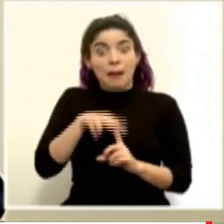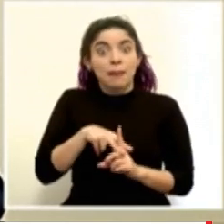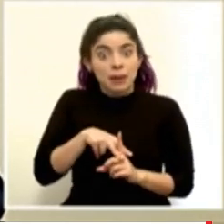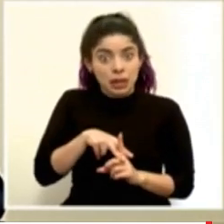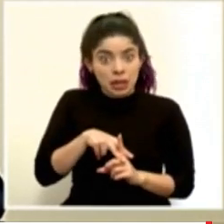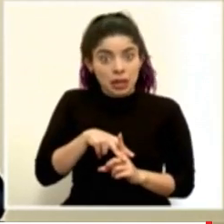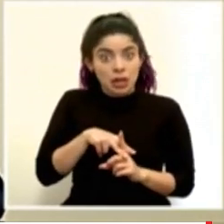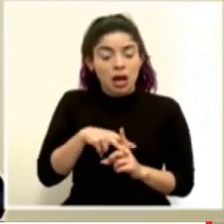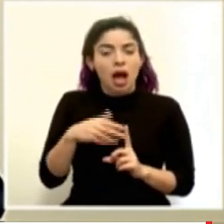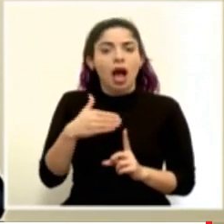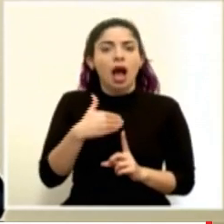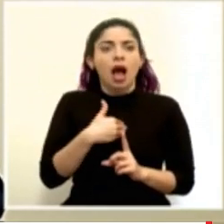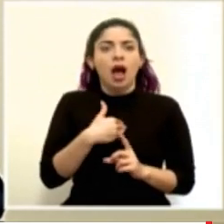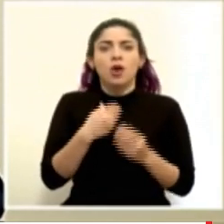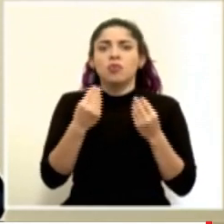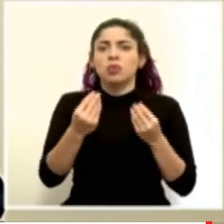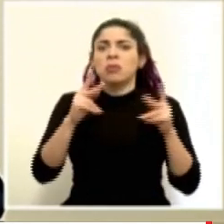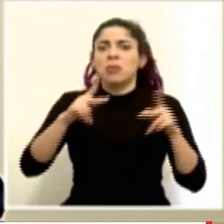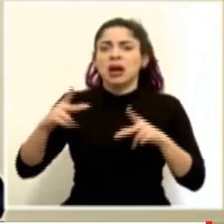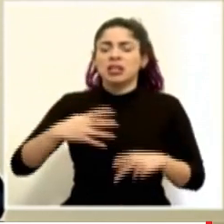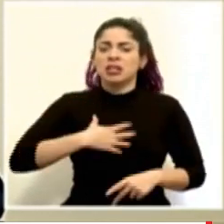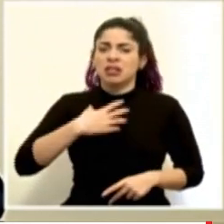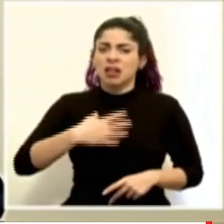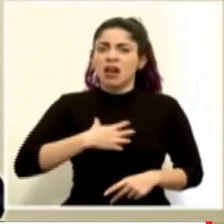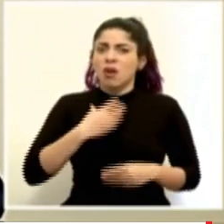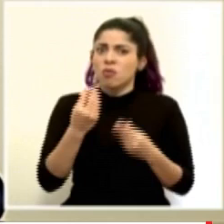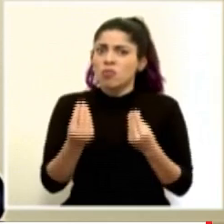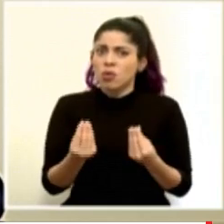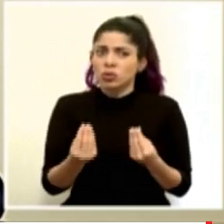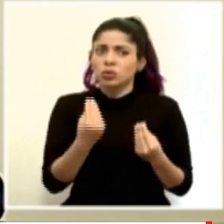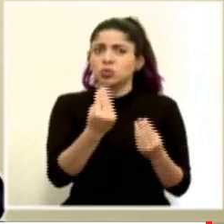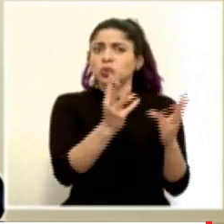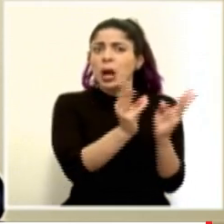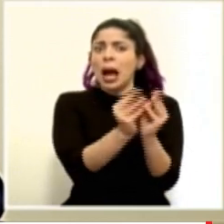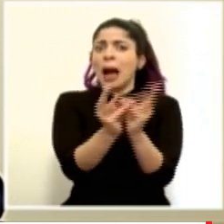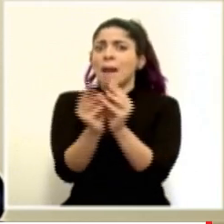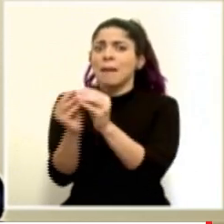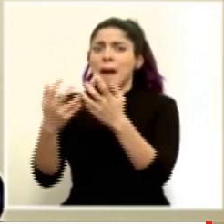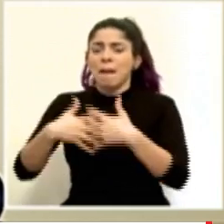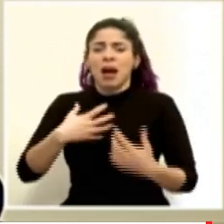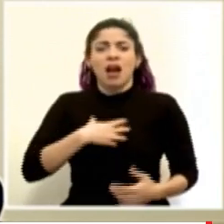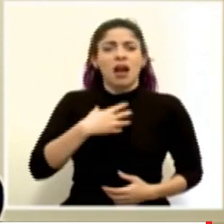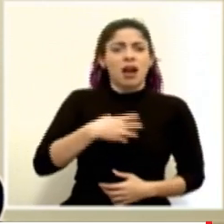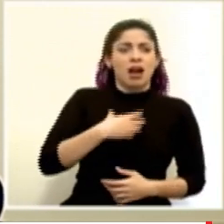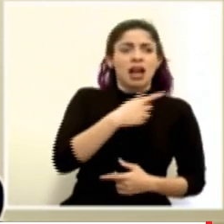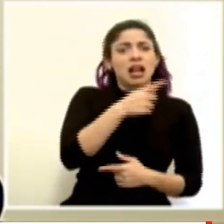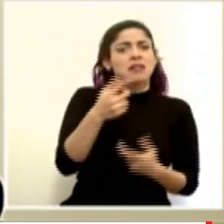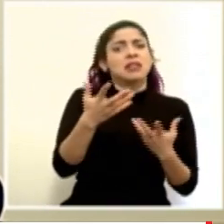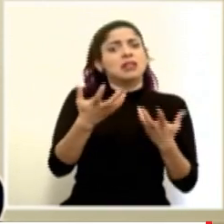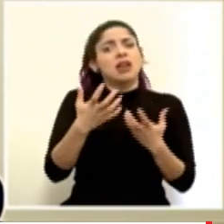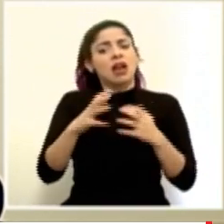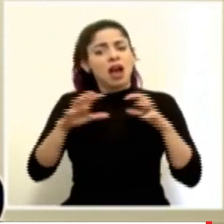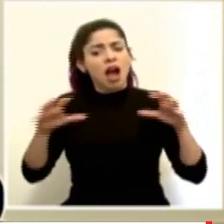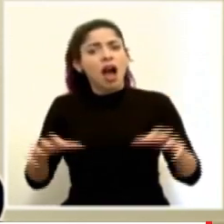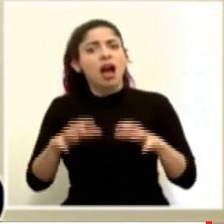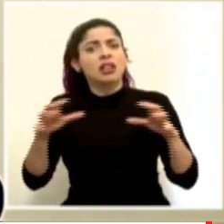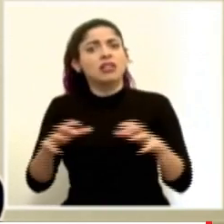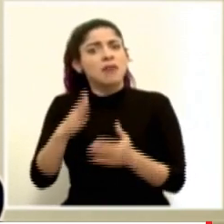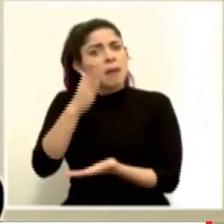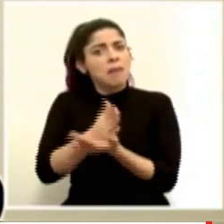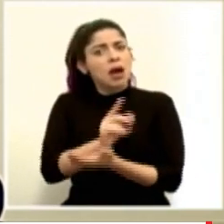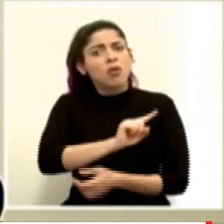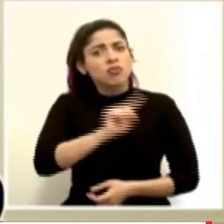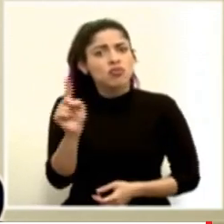habido mucho reclamo de muchos sectores y de muchas cámaras que esperan más bien que las actividades no